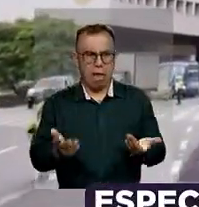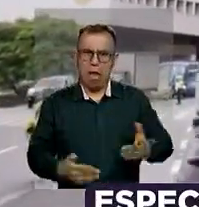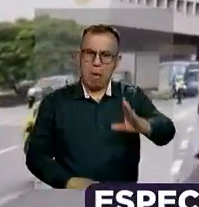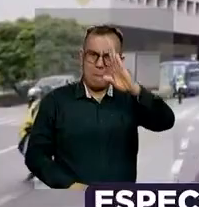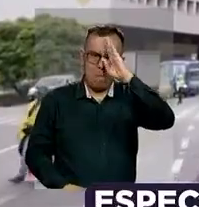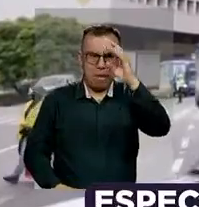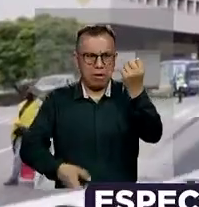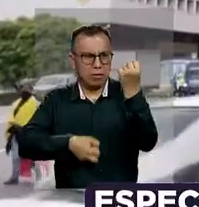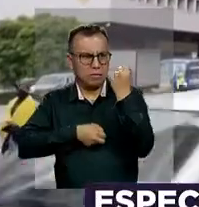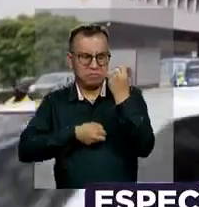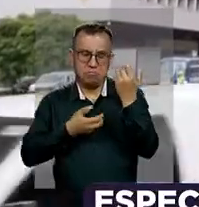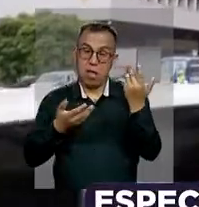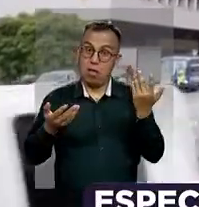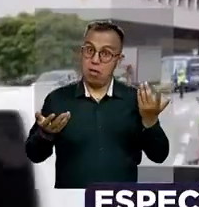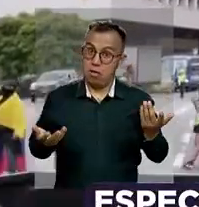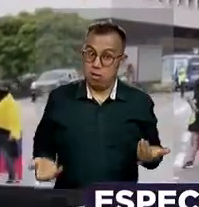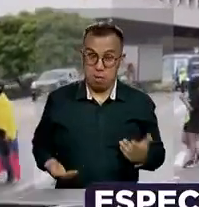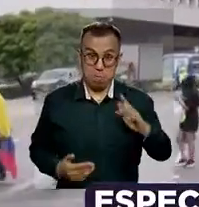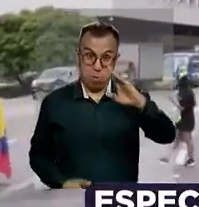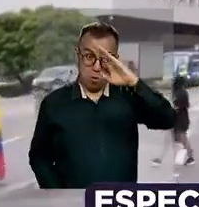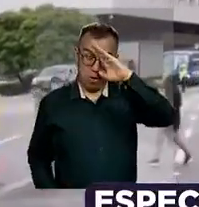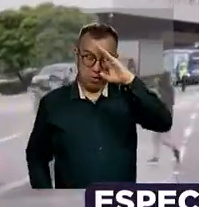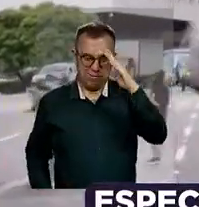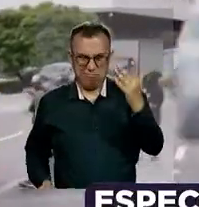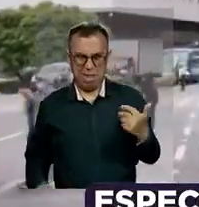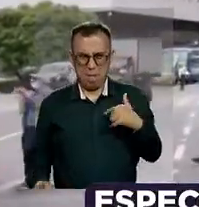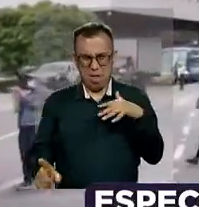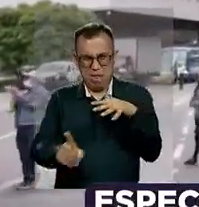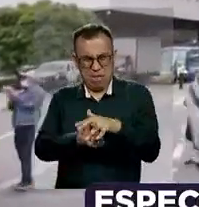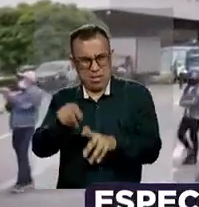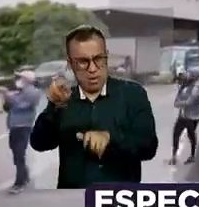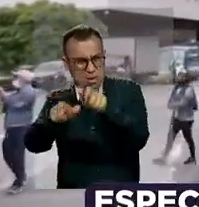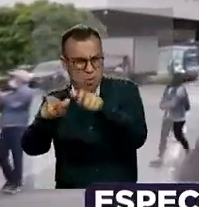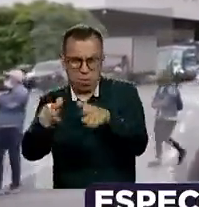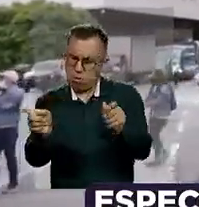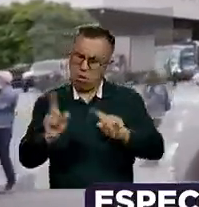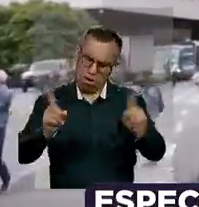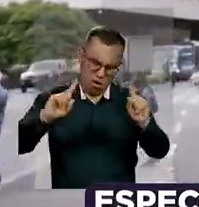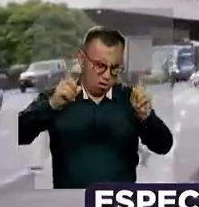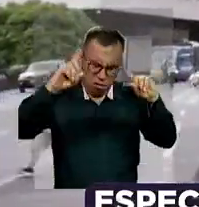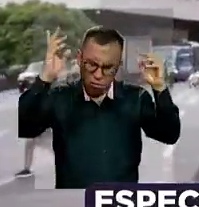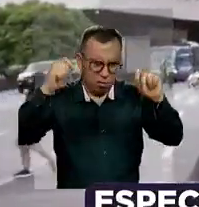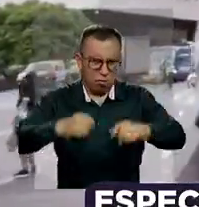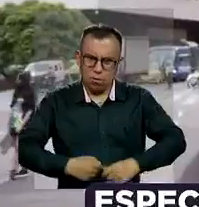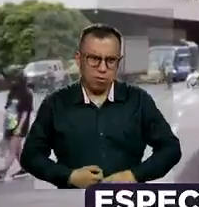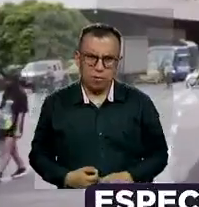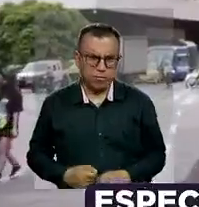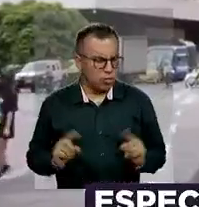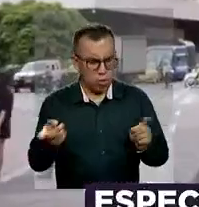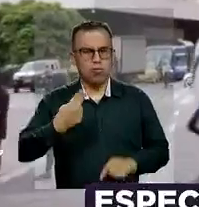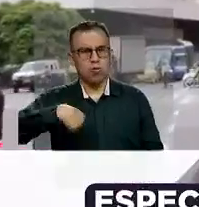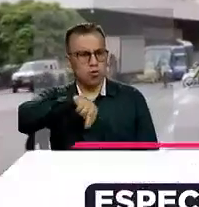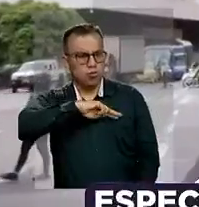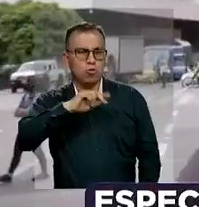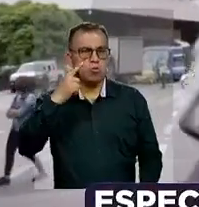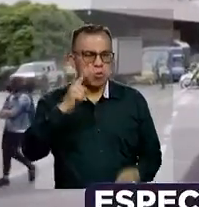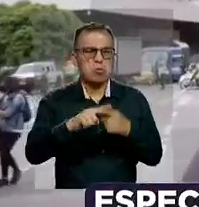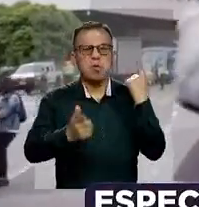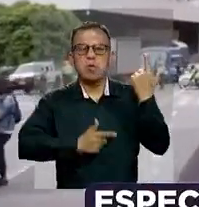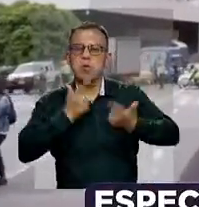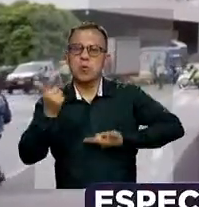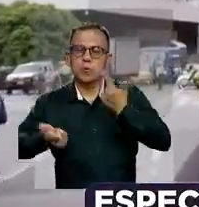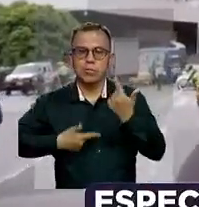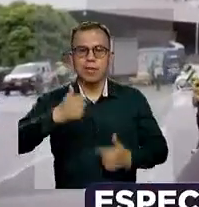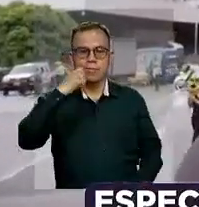militares, a por supuesto la policía, para agredir al pueblo? No, nosotros estamos luchando por